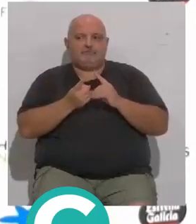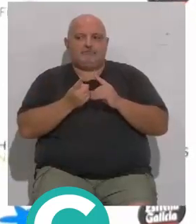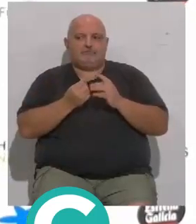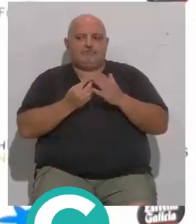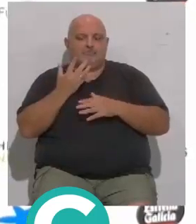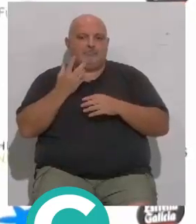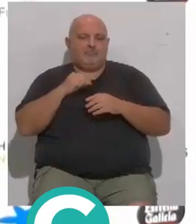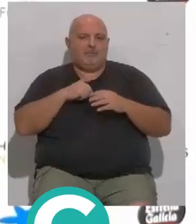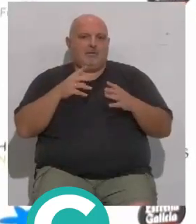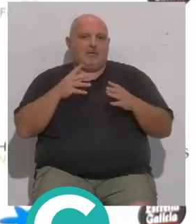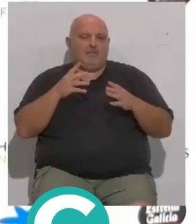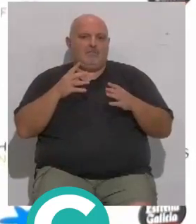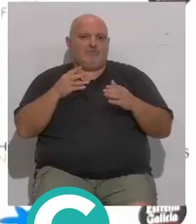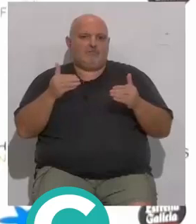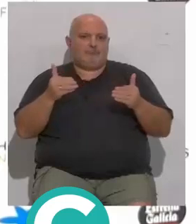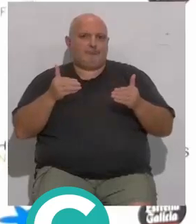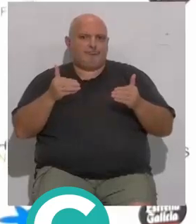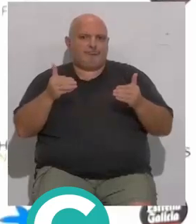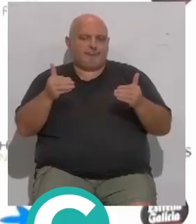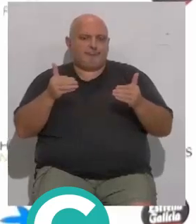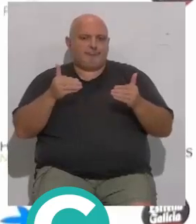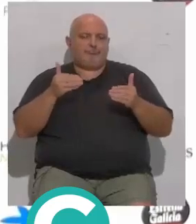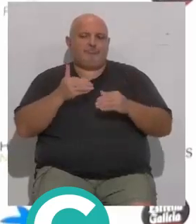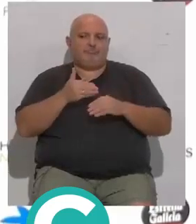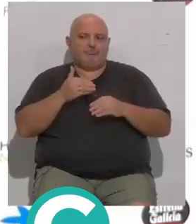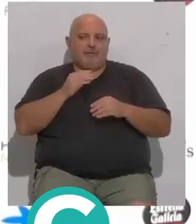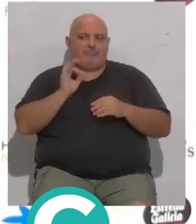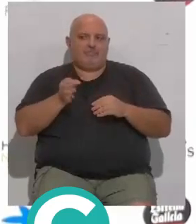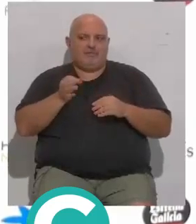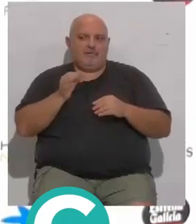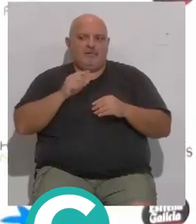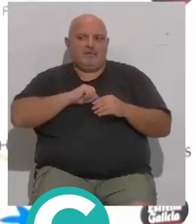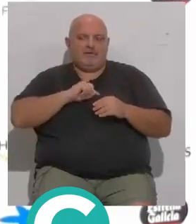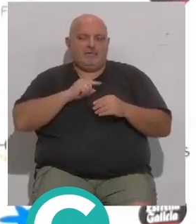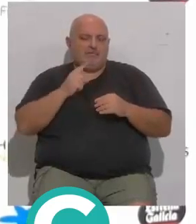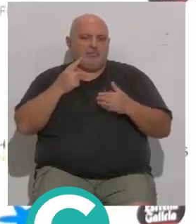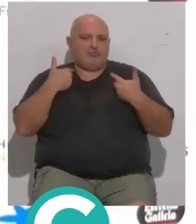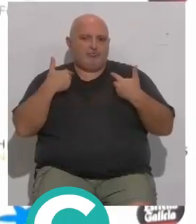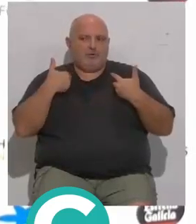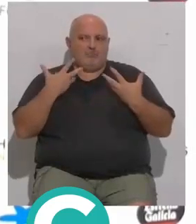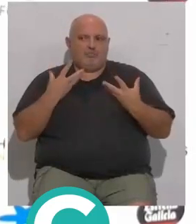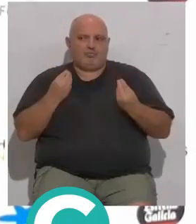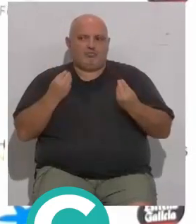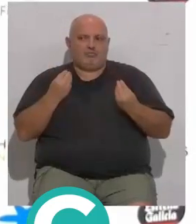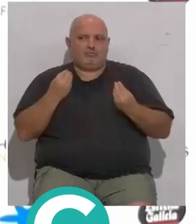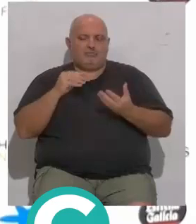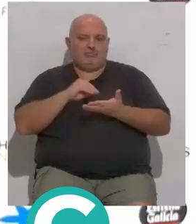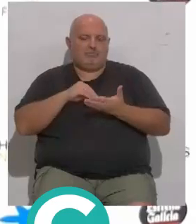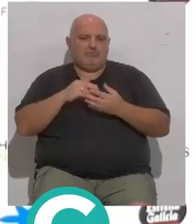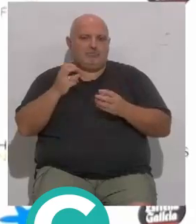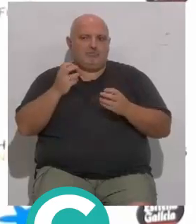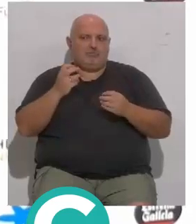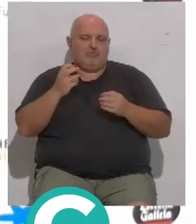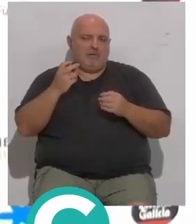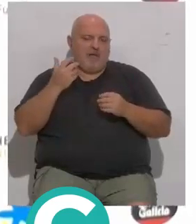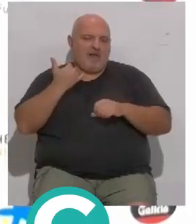quizás atenazando con el paso del tiempo y bueno, la verdad que ha sido muy, muy, muy sufrida, en la que nos han llegado muchas veces y bueno, pues